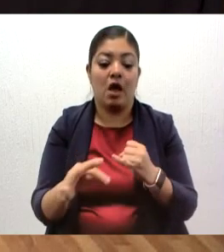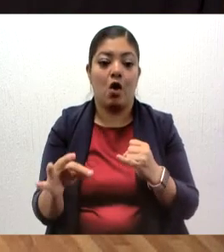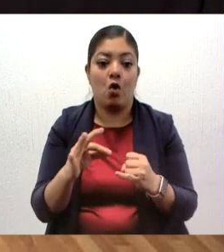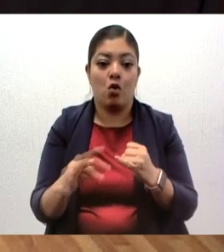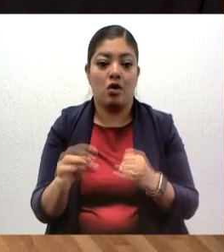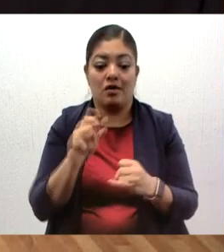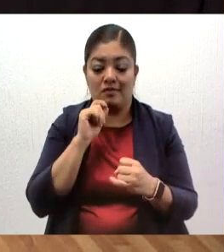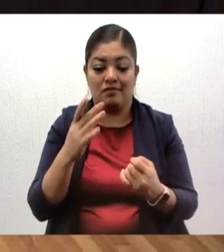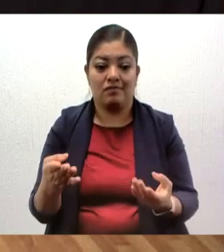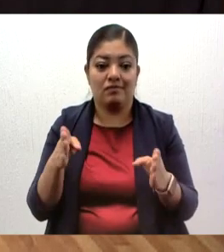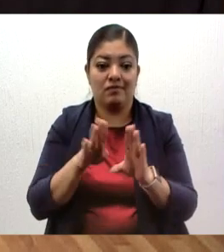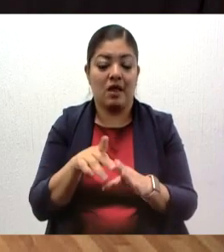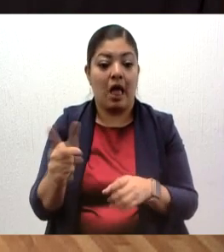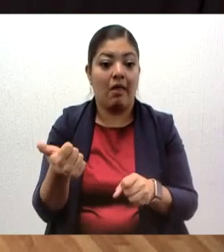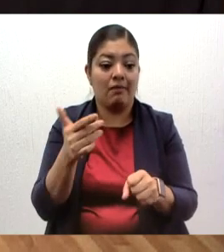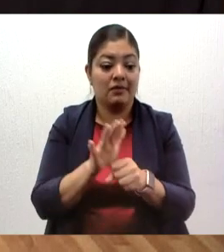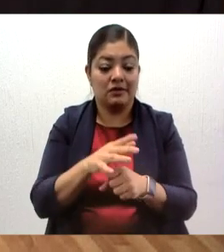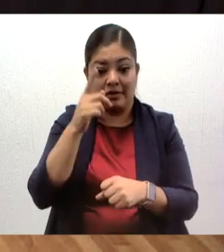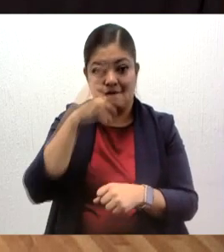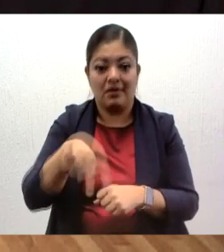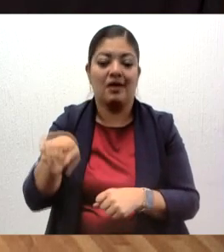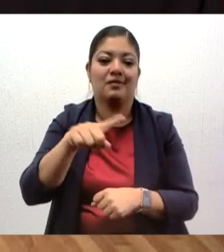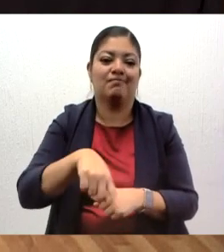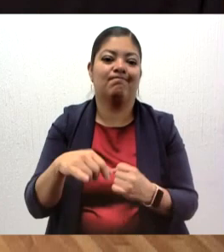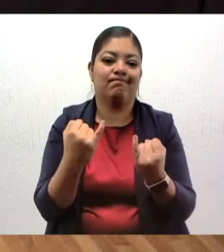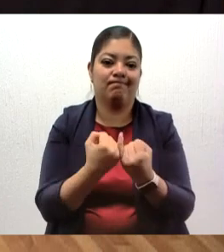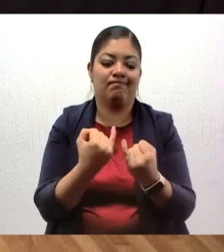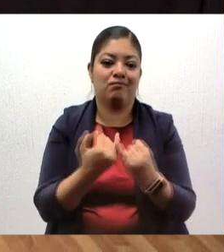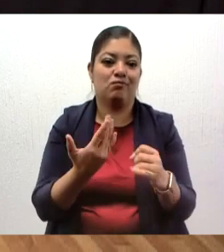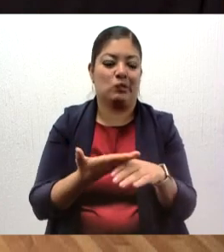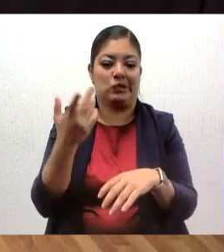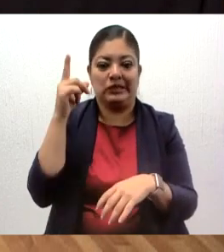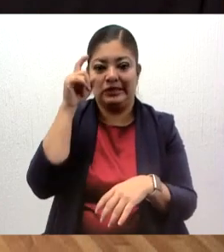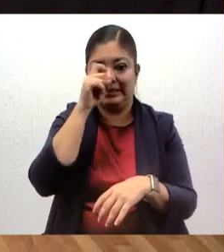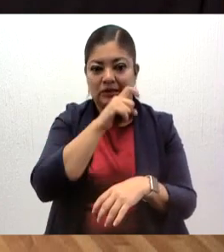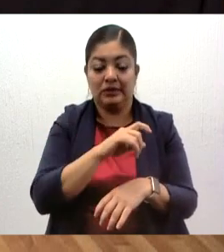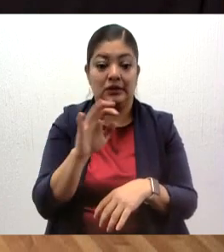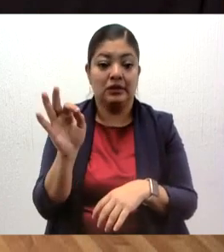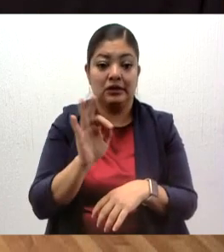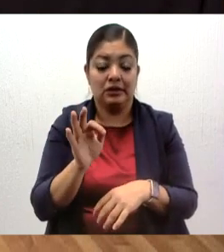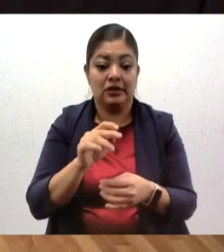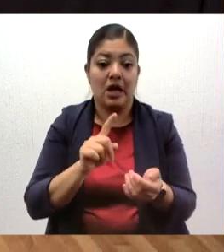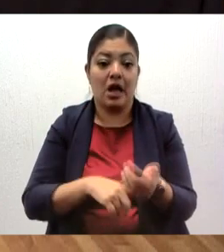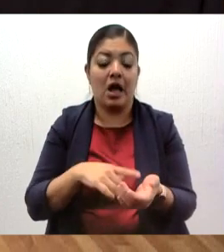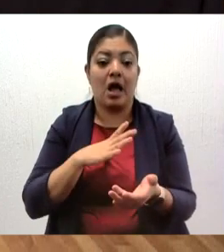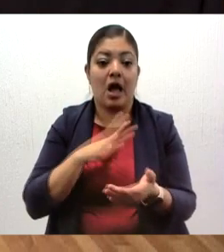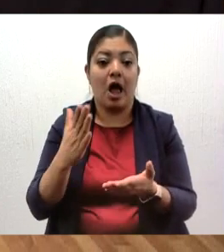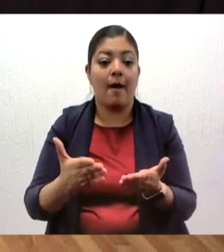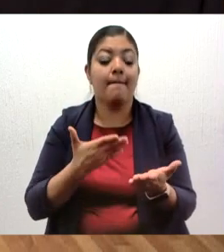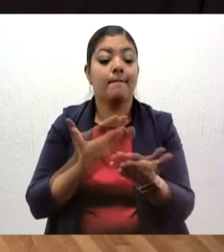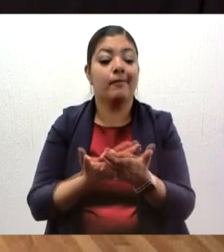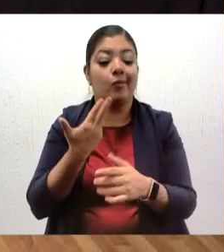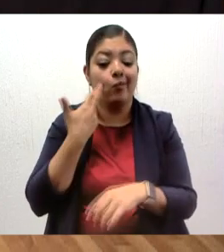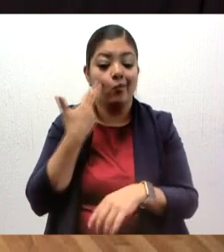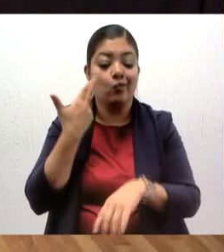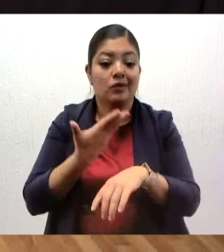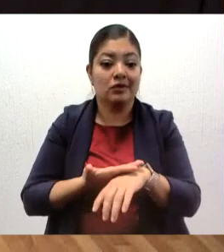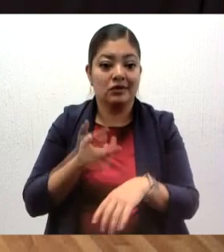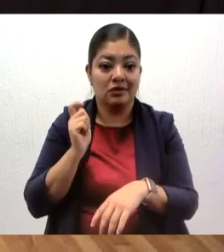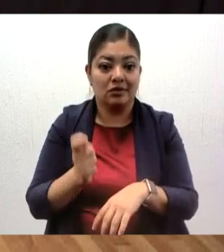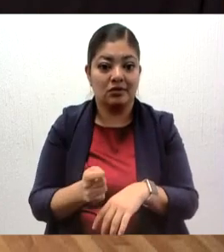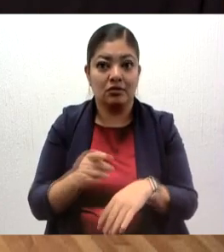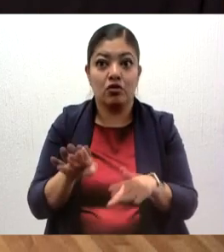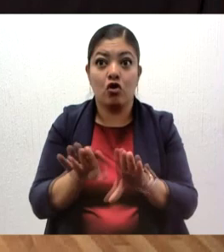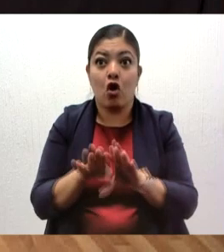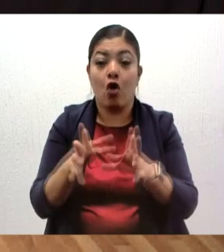administración además para ellos es muy complejo en ese sentido estamos haciendo esta propuesta con gran responsabilidad no para que desaparezca sino